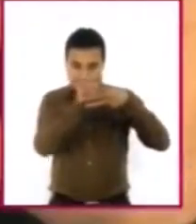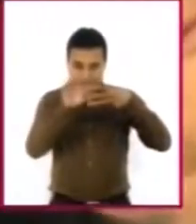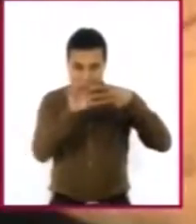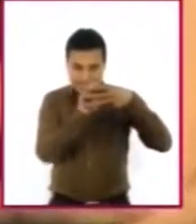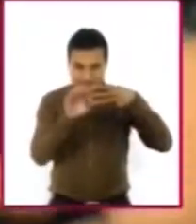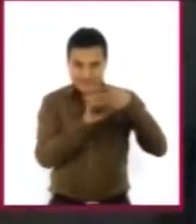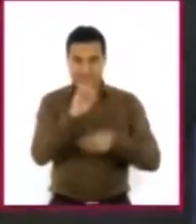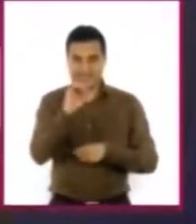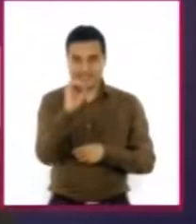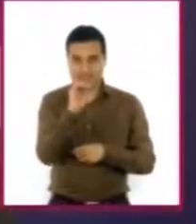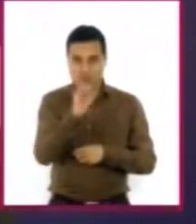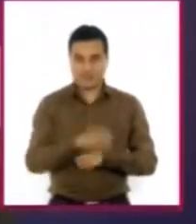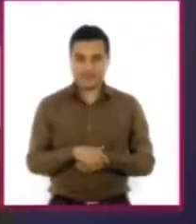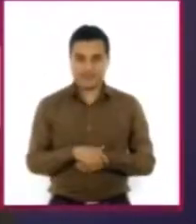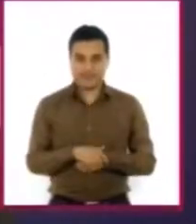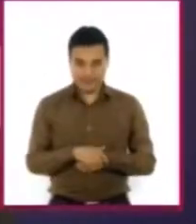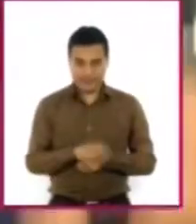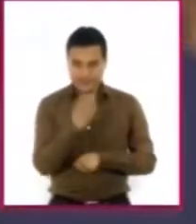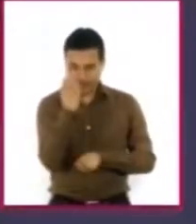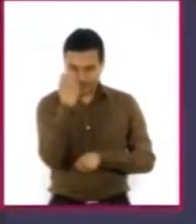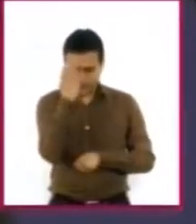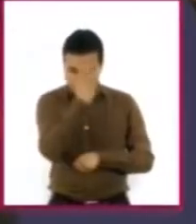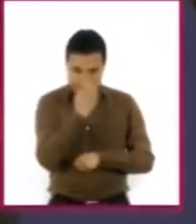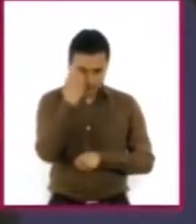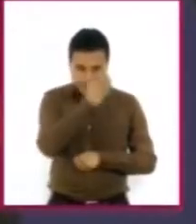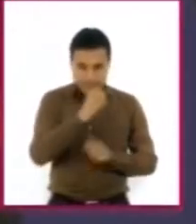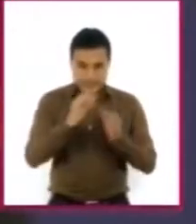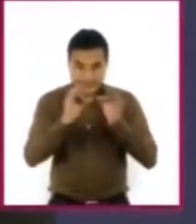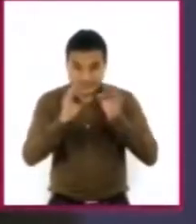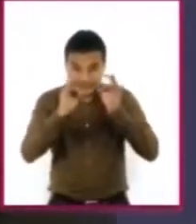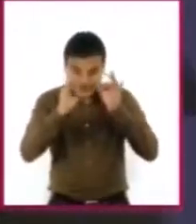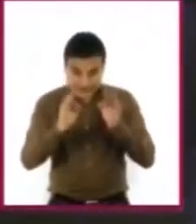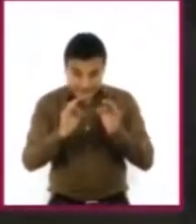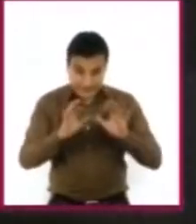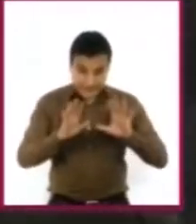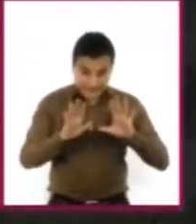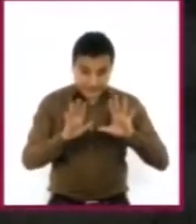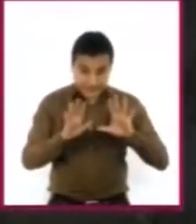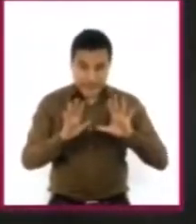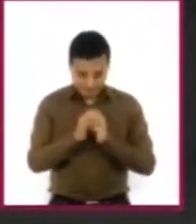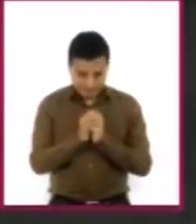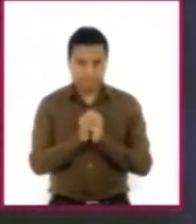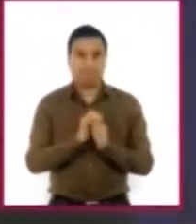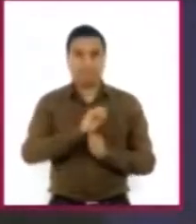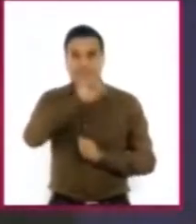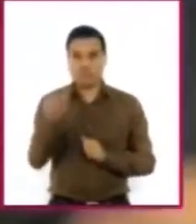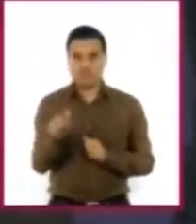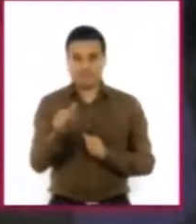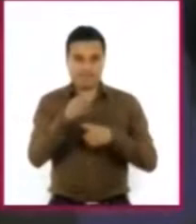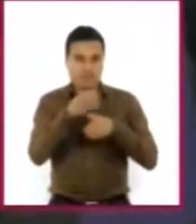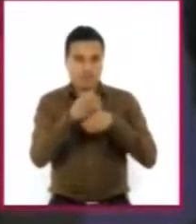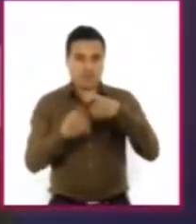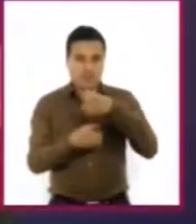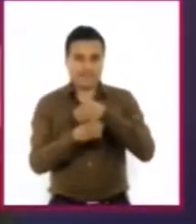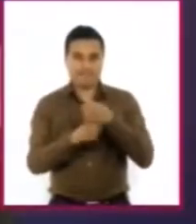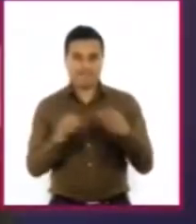a cero, revisamos que esté balanceada y colocamos el segundo objeto.